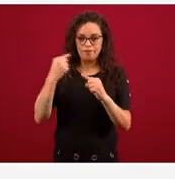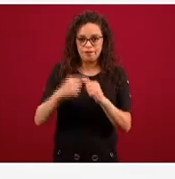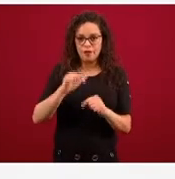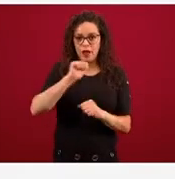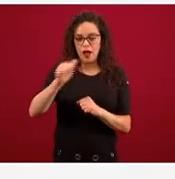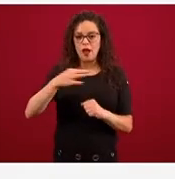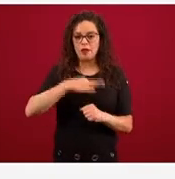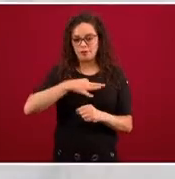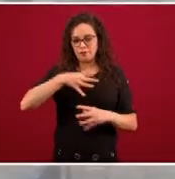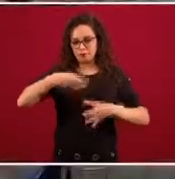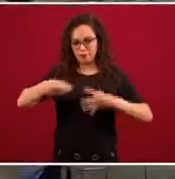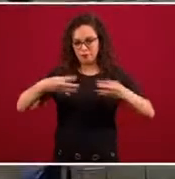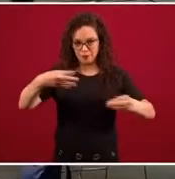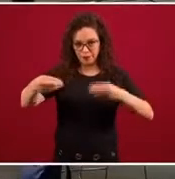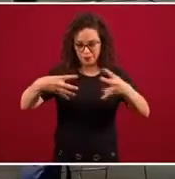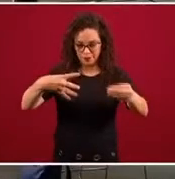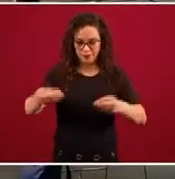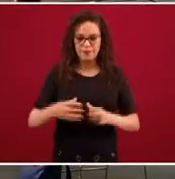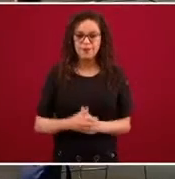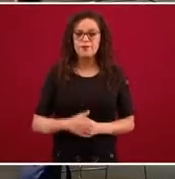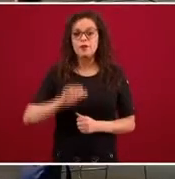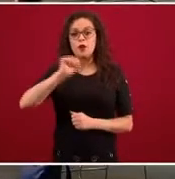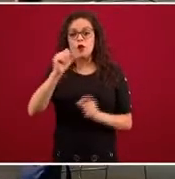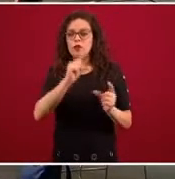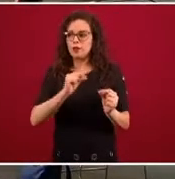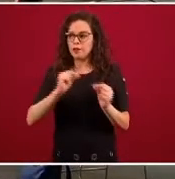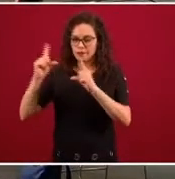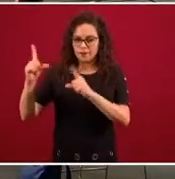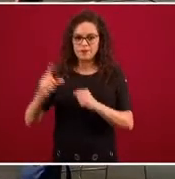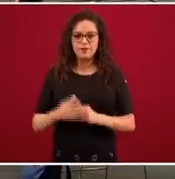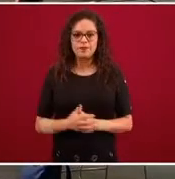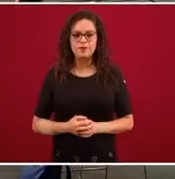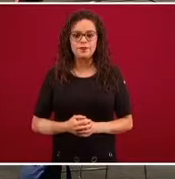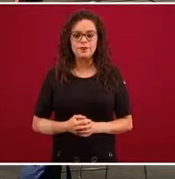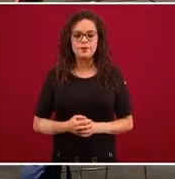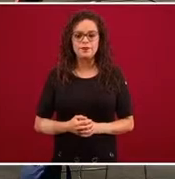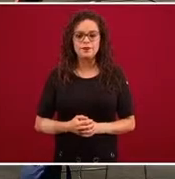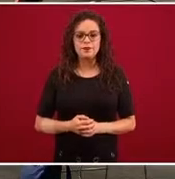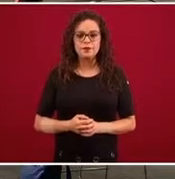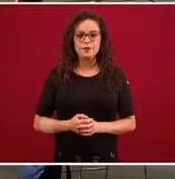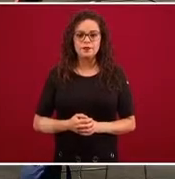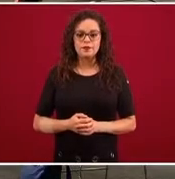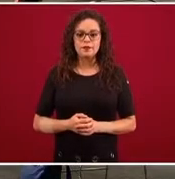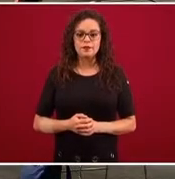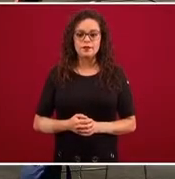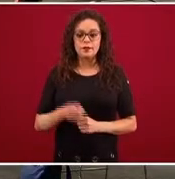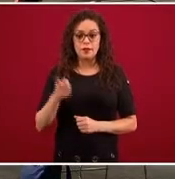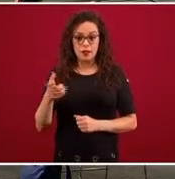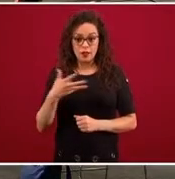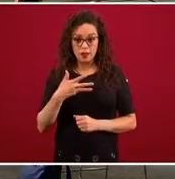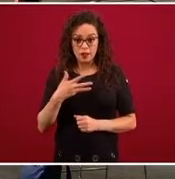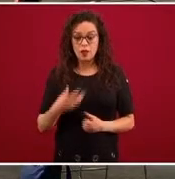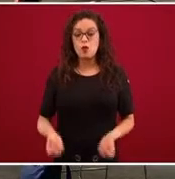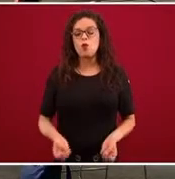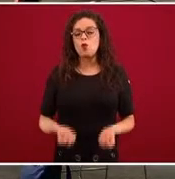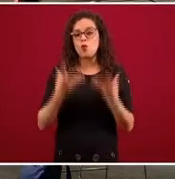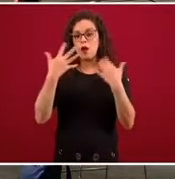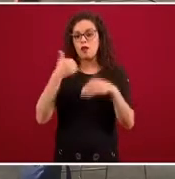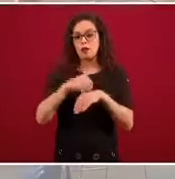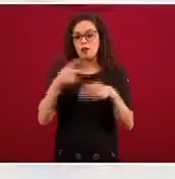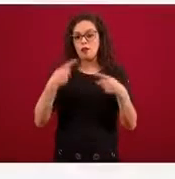transmisión. La Let's go to the siguiente next slide. diapositiva. Aquí tenemos Now here we have el an número actualizado de updated